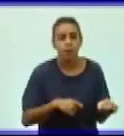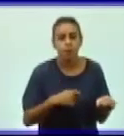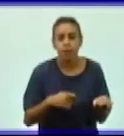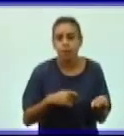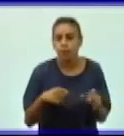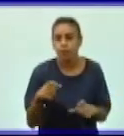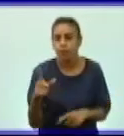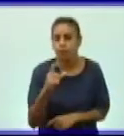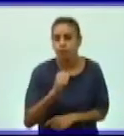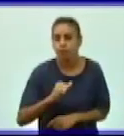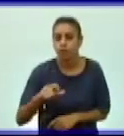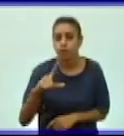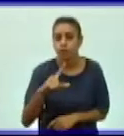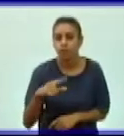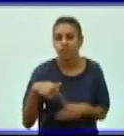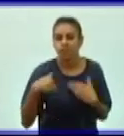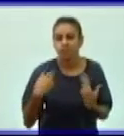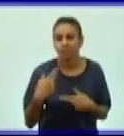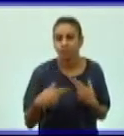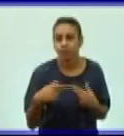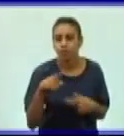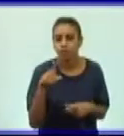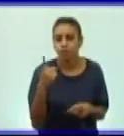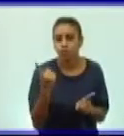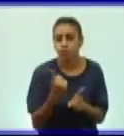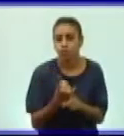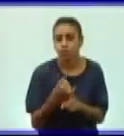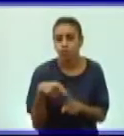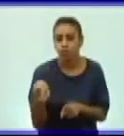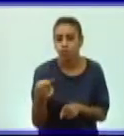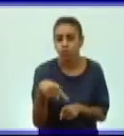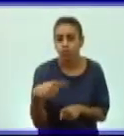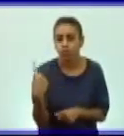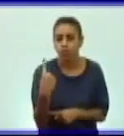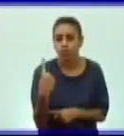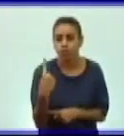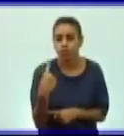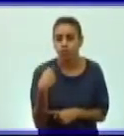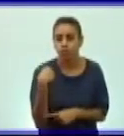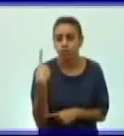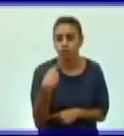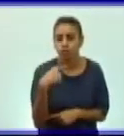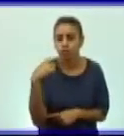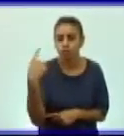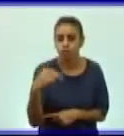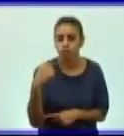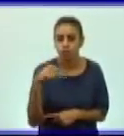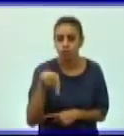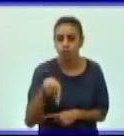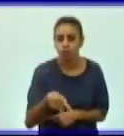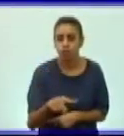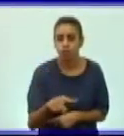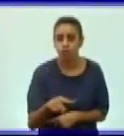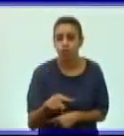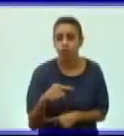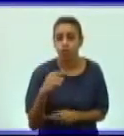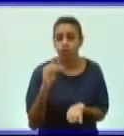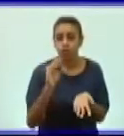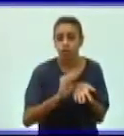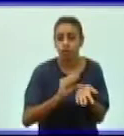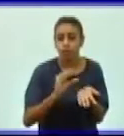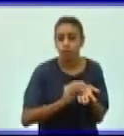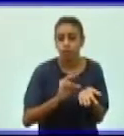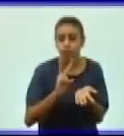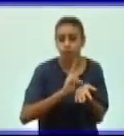capitalismo? Yo le propongo, muchachos, que eso lo descubran ustedes solos en esta actividad que queda para la semana, para que ustedes lean el libro de texto y vean